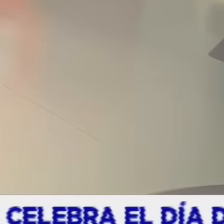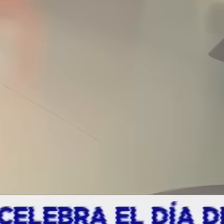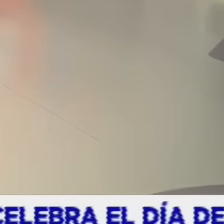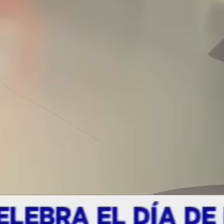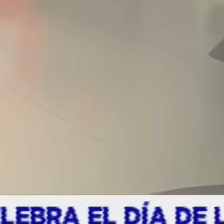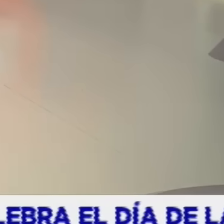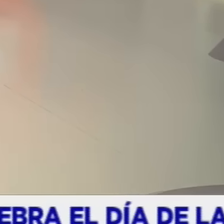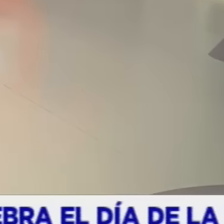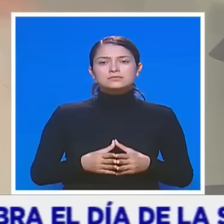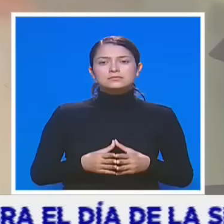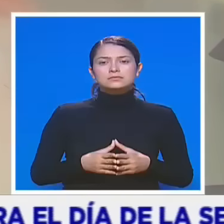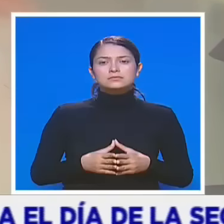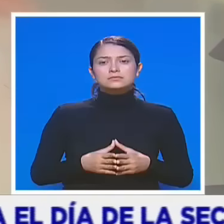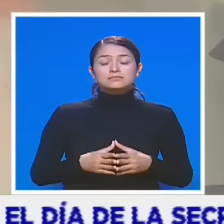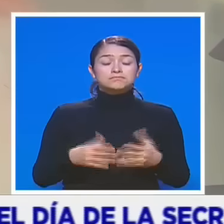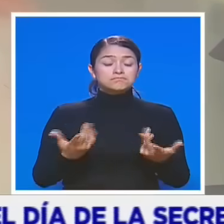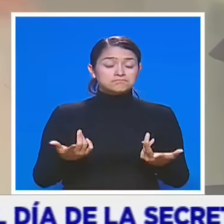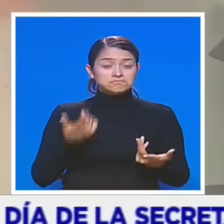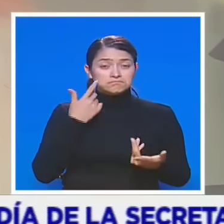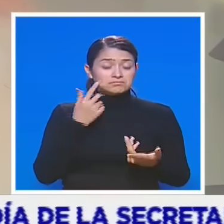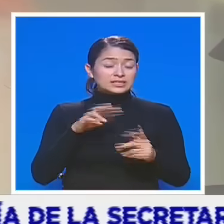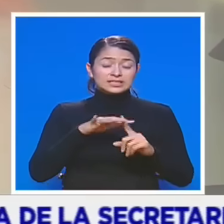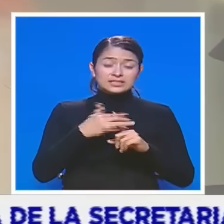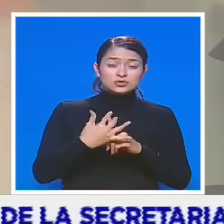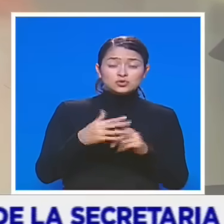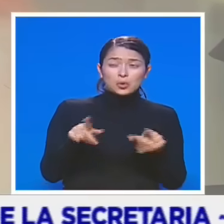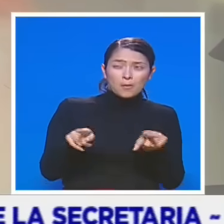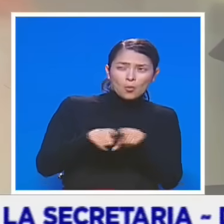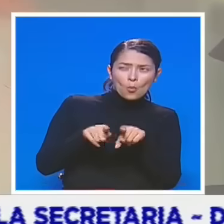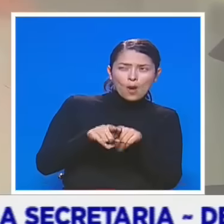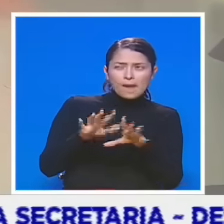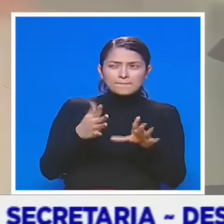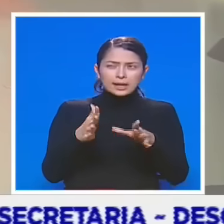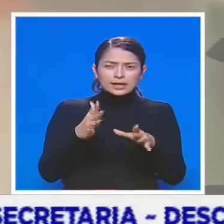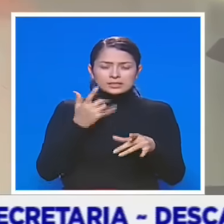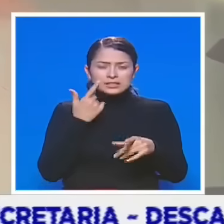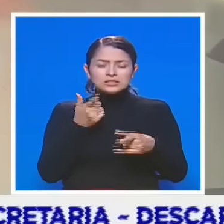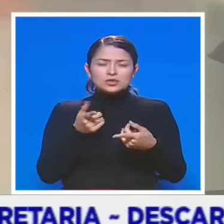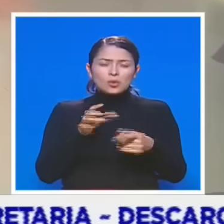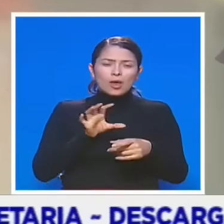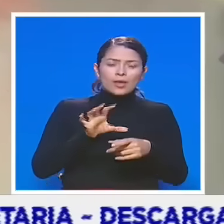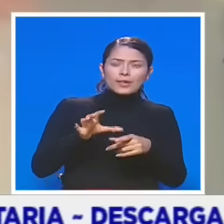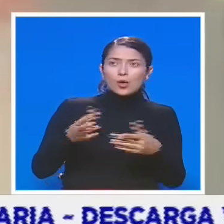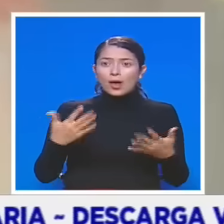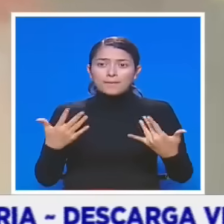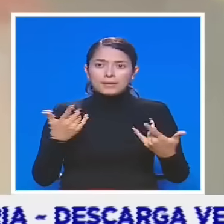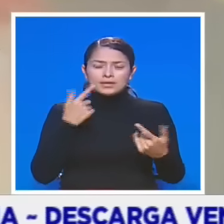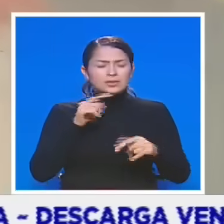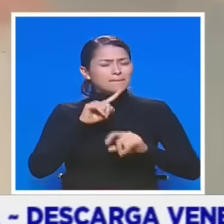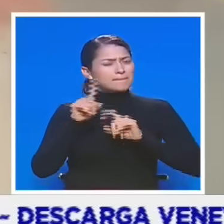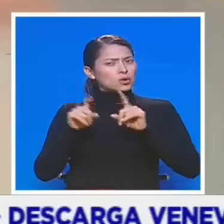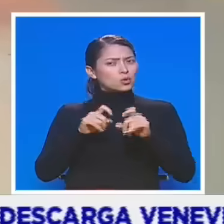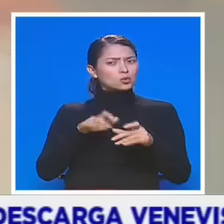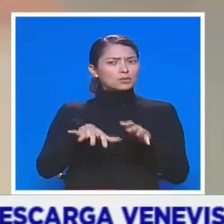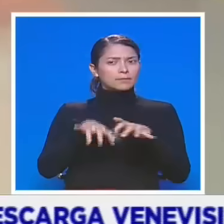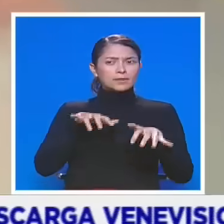Ahora bien, ¿qué situaciones similares se han vivido en el país en cuanto a esta figura de estado de conmoción? Una pregunta que nos hacemos